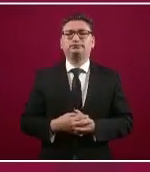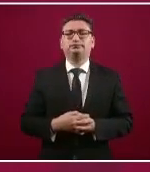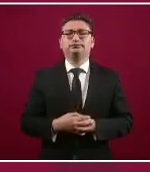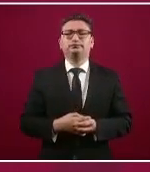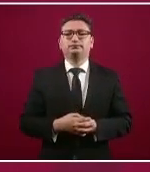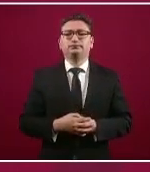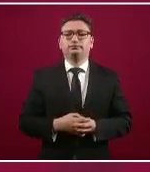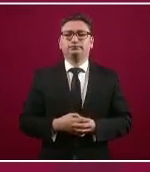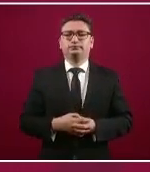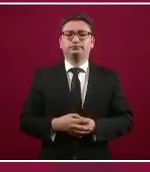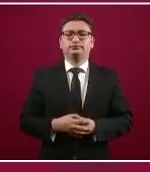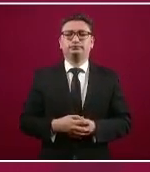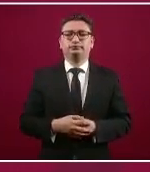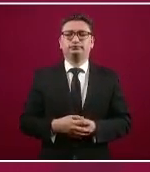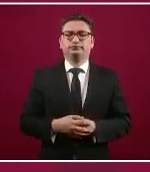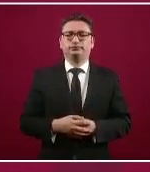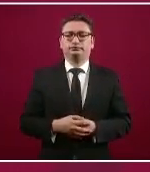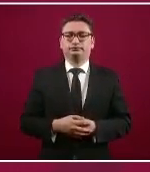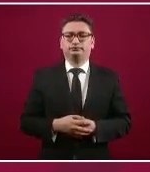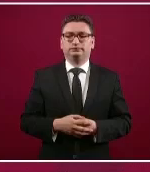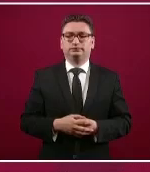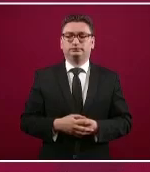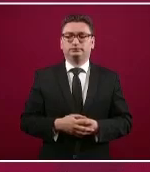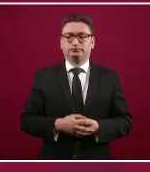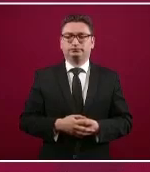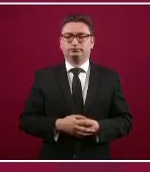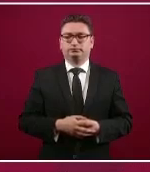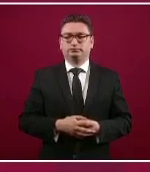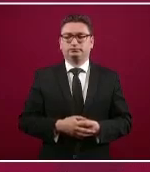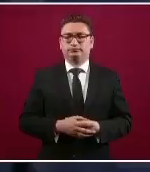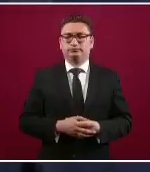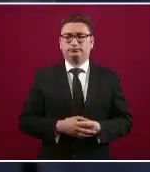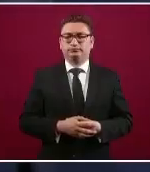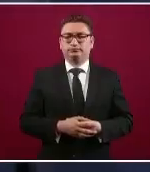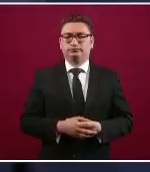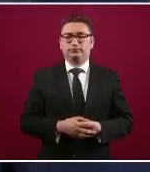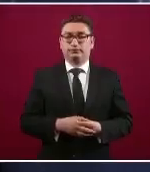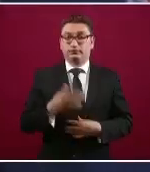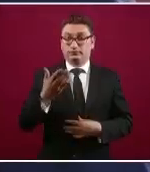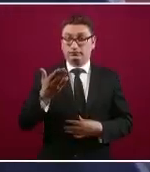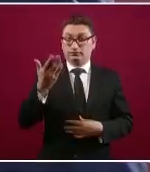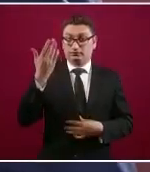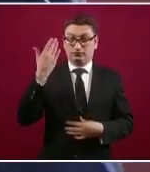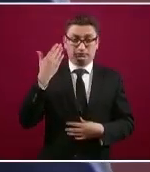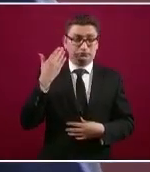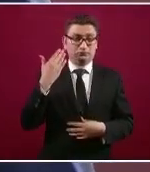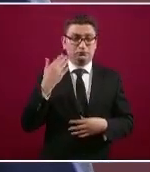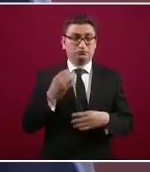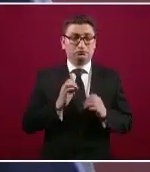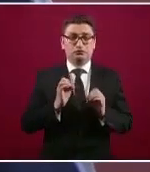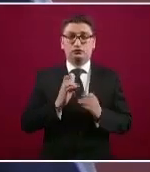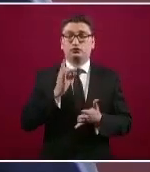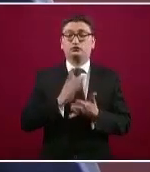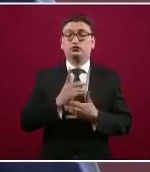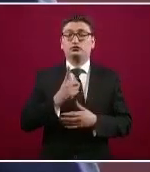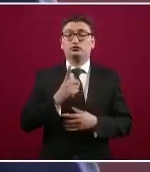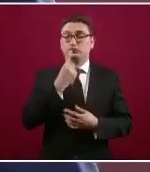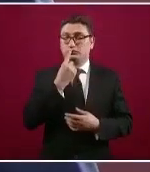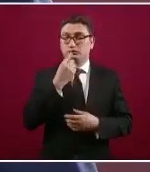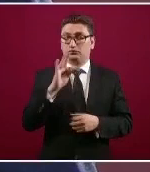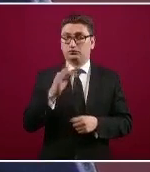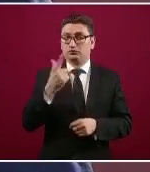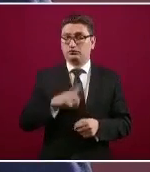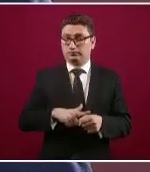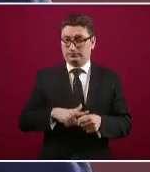que no había más que la Policía Federal